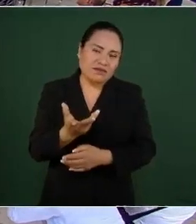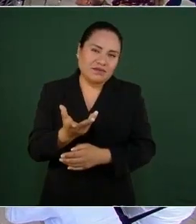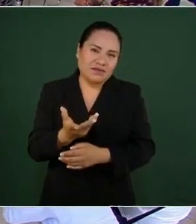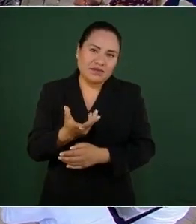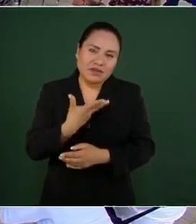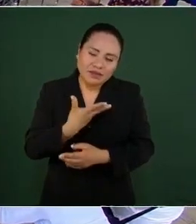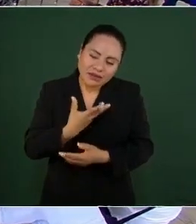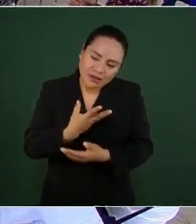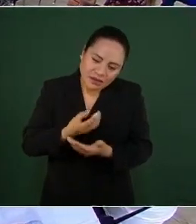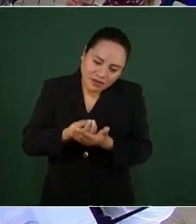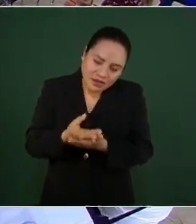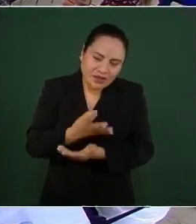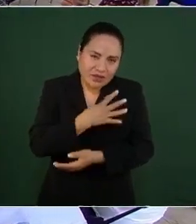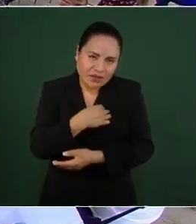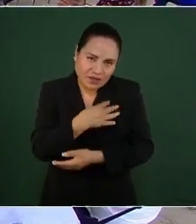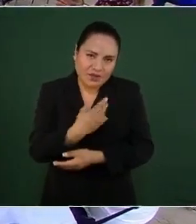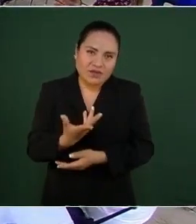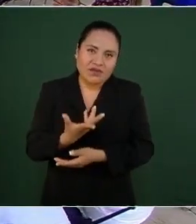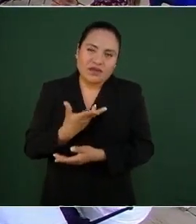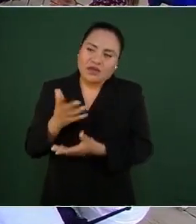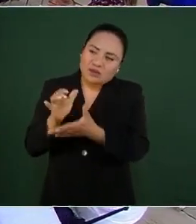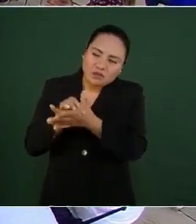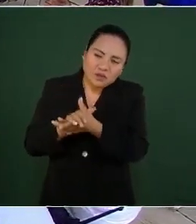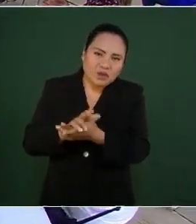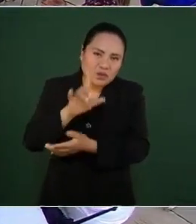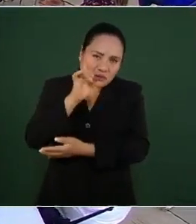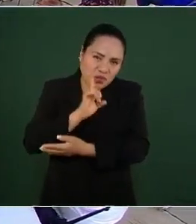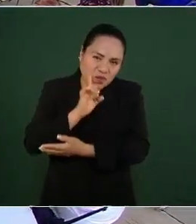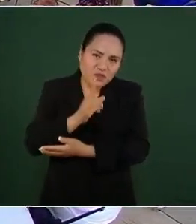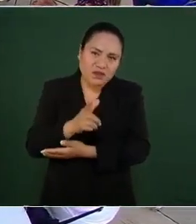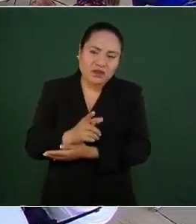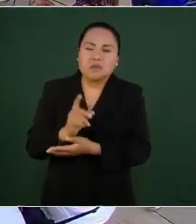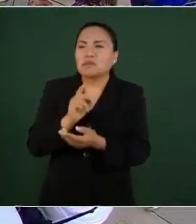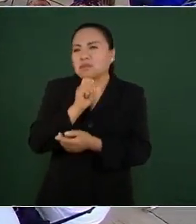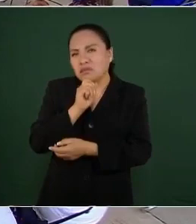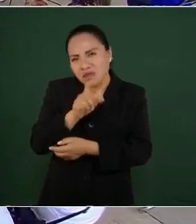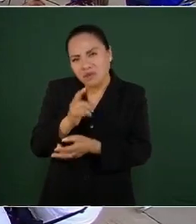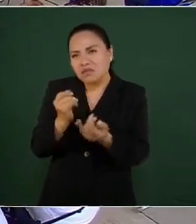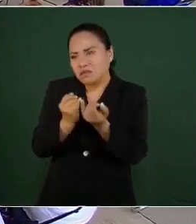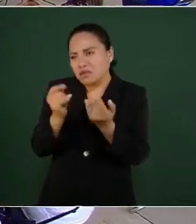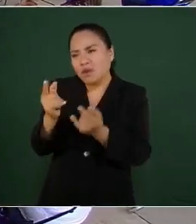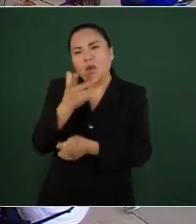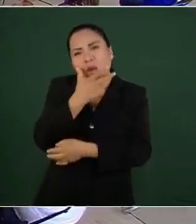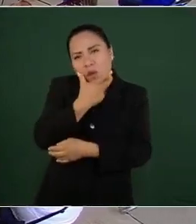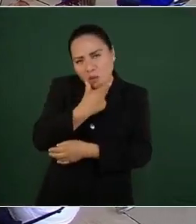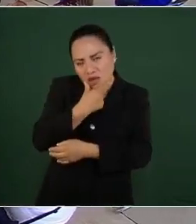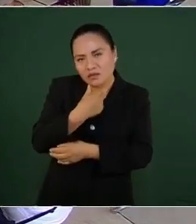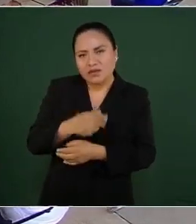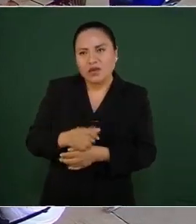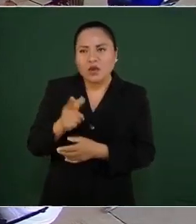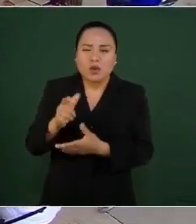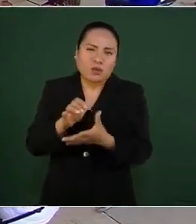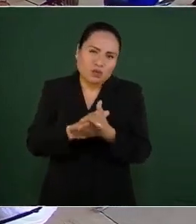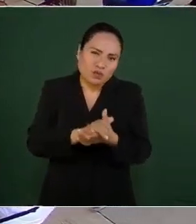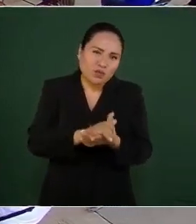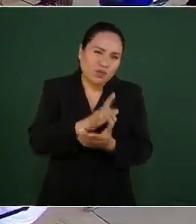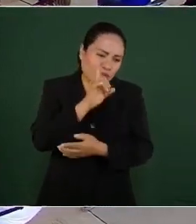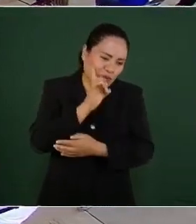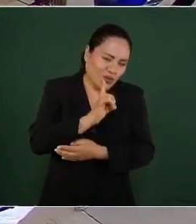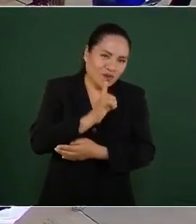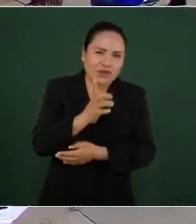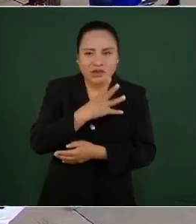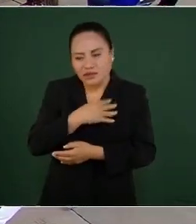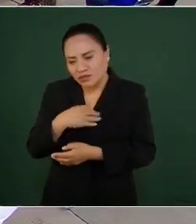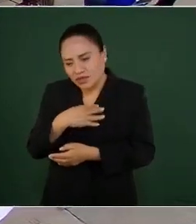desde luego esposas, y lo mismo en el caso de los hombres, ¿no? Con sus esposas, sus hijos y